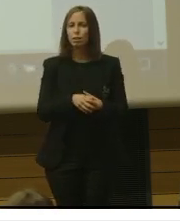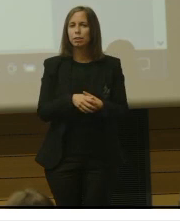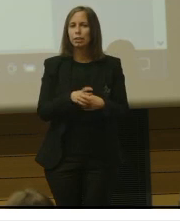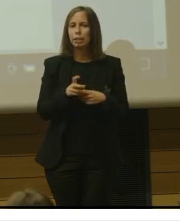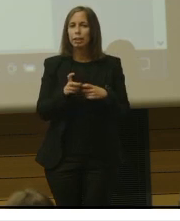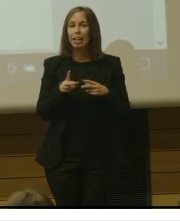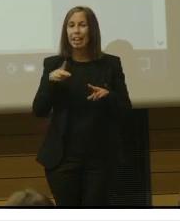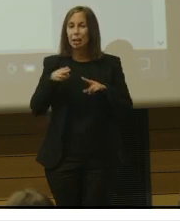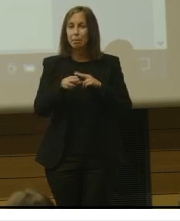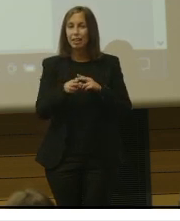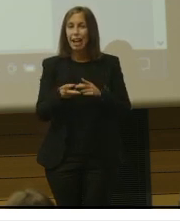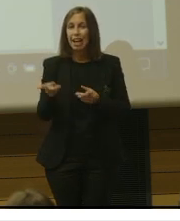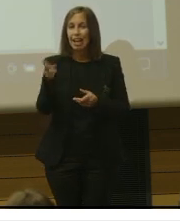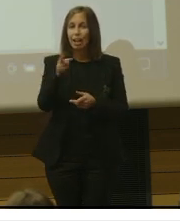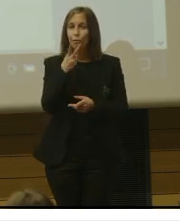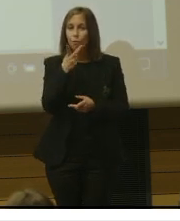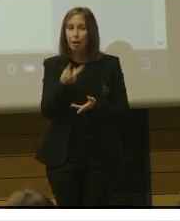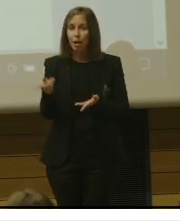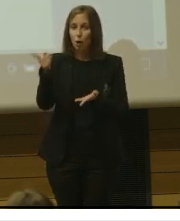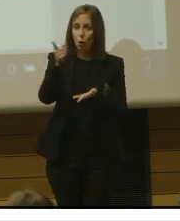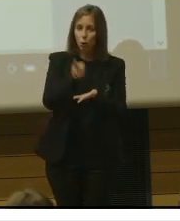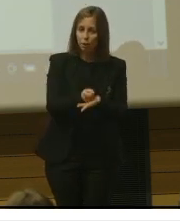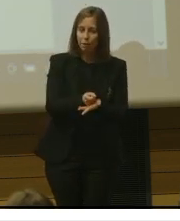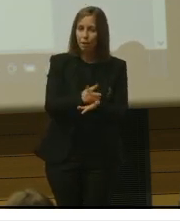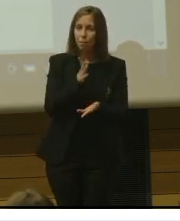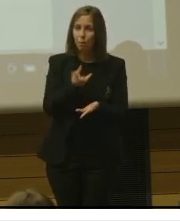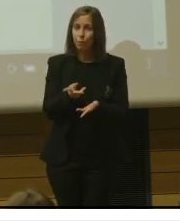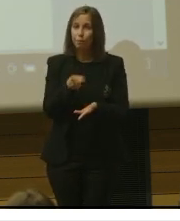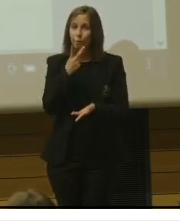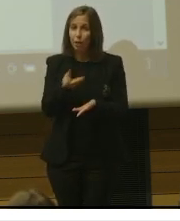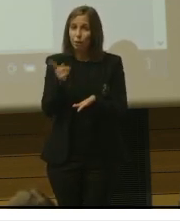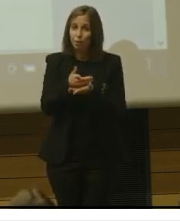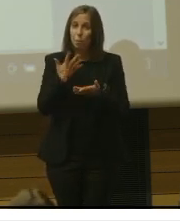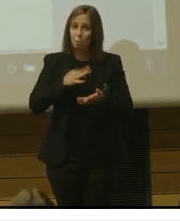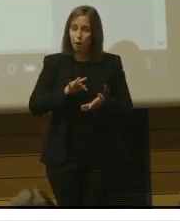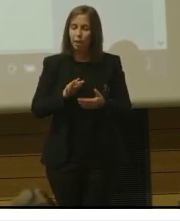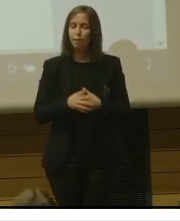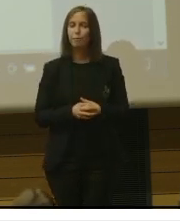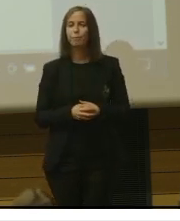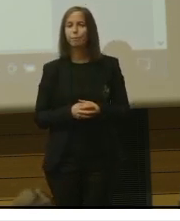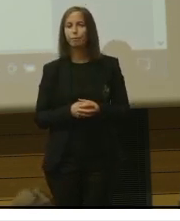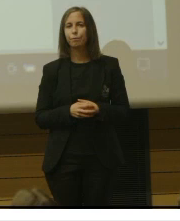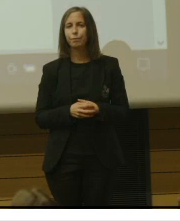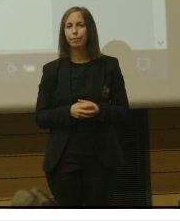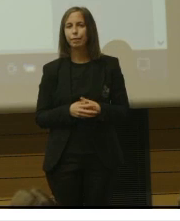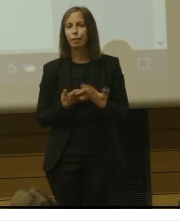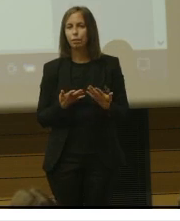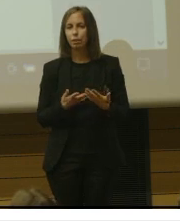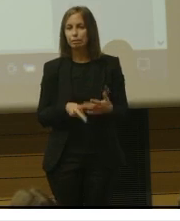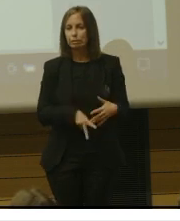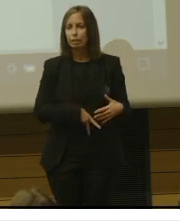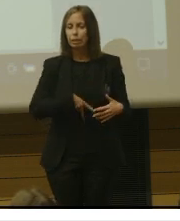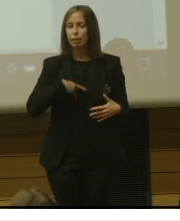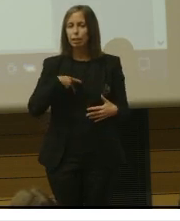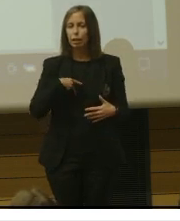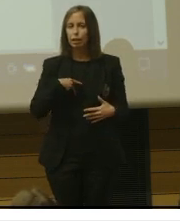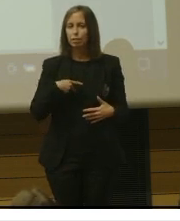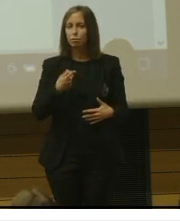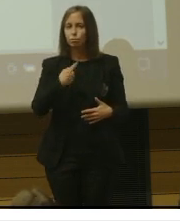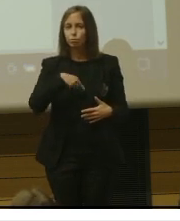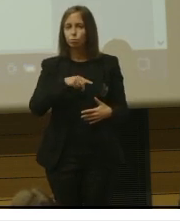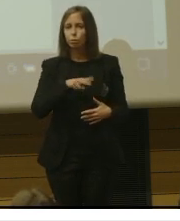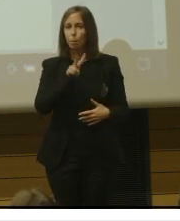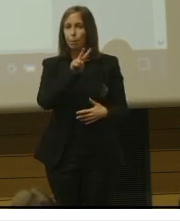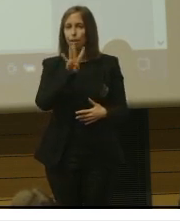tema de las recaídas que hay, ¿no? Etcétera. De forma muy genérica os cuento que solamente tenemos